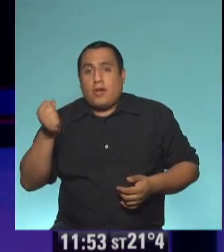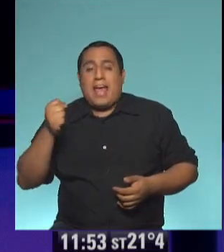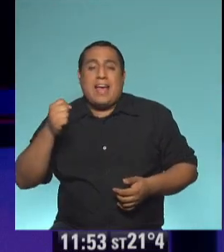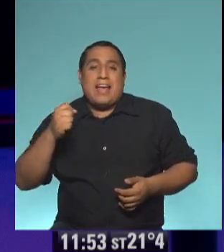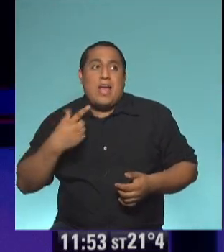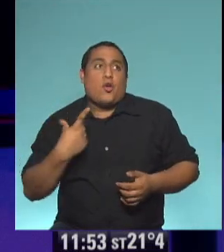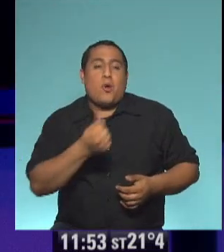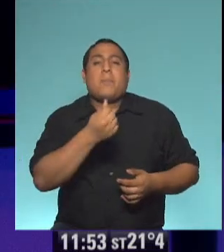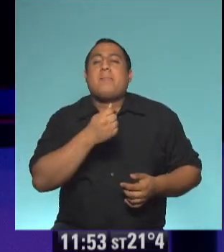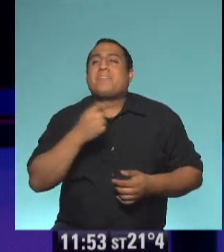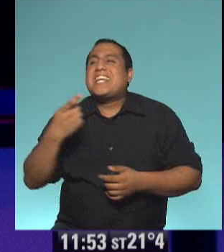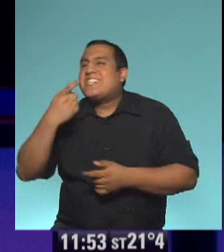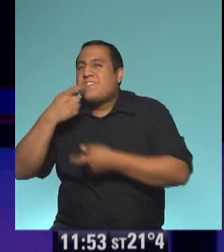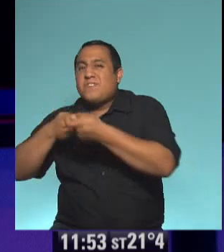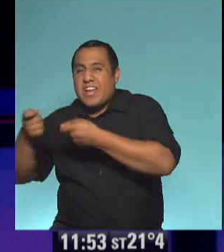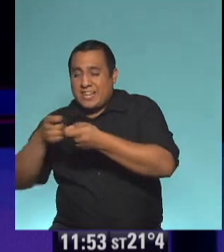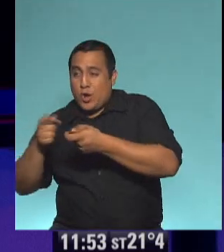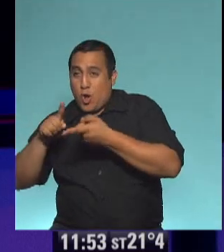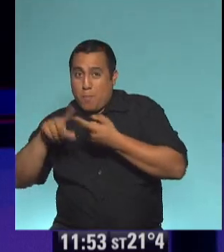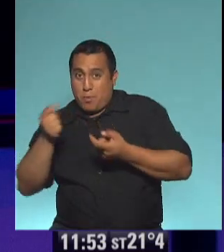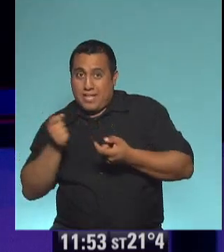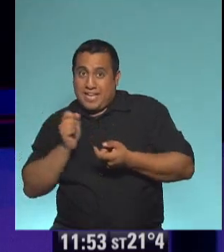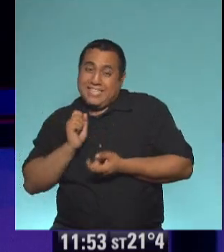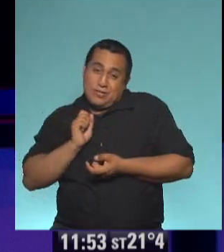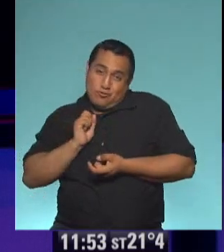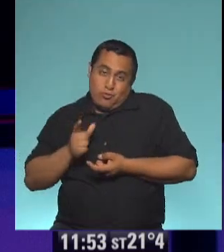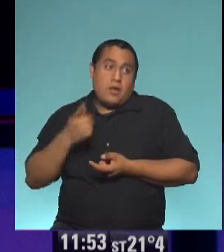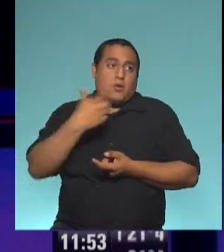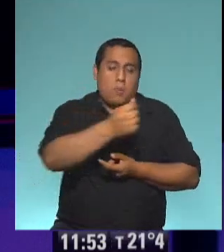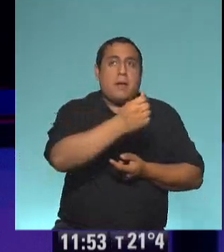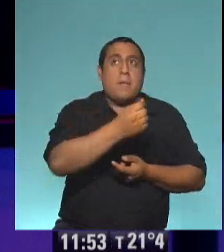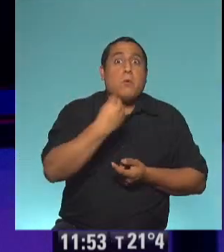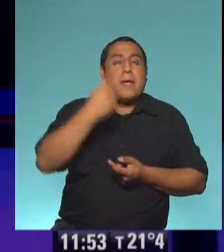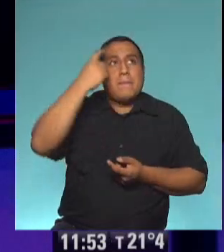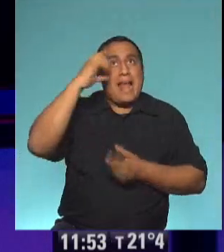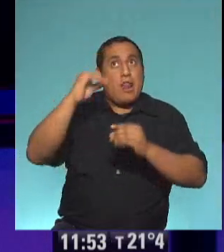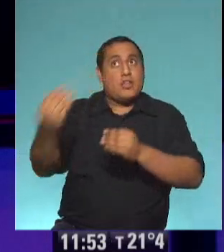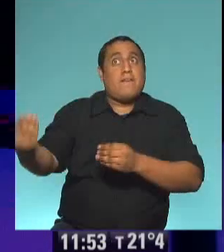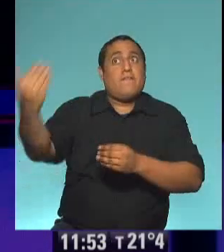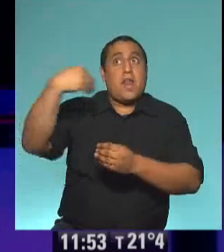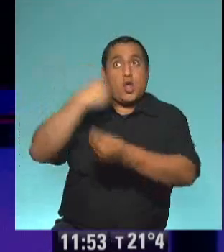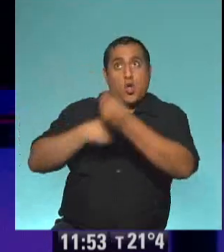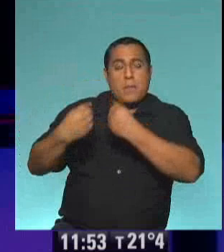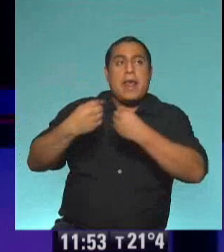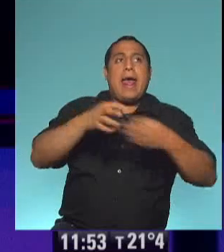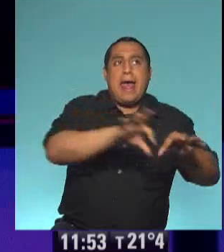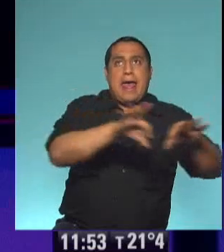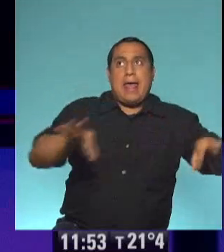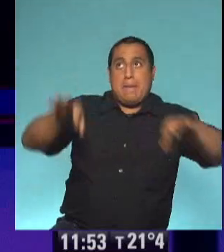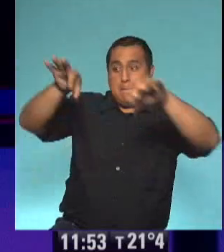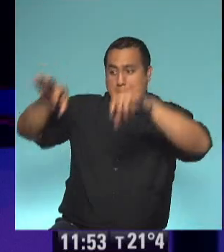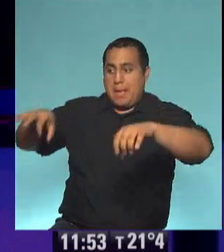del ferretero, porque esa noche venía su hermana a cenar y un pan así iba a quedar espléndido sobre un mantel rojo con flores